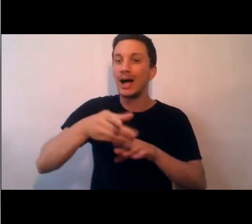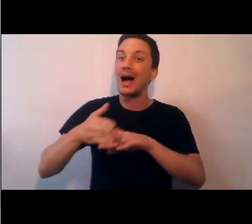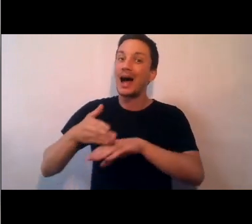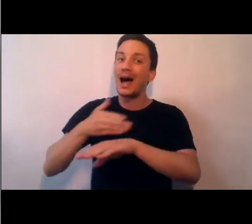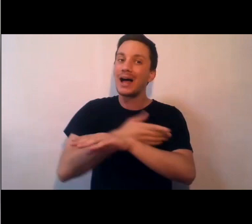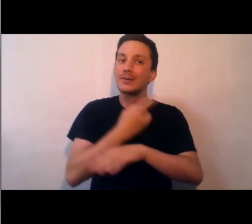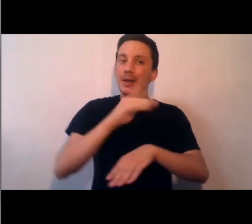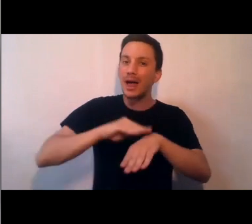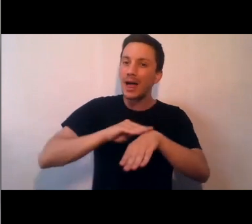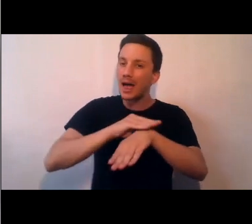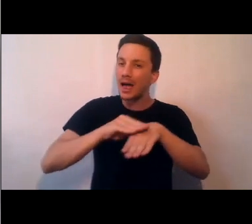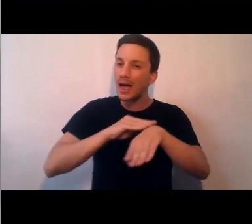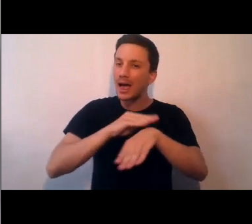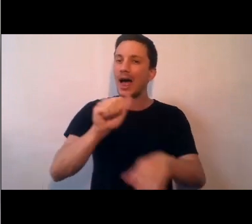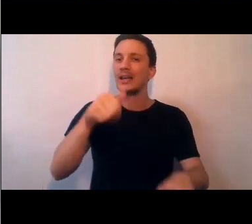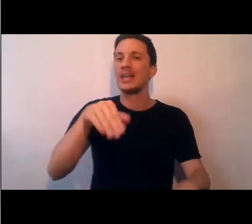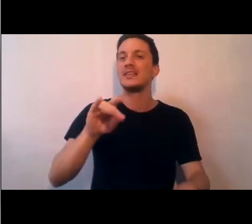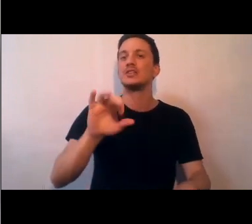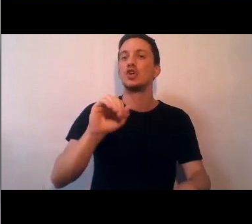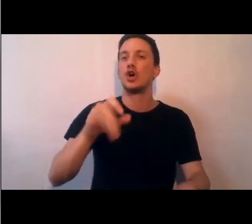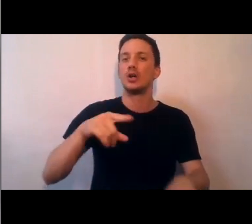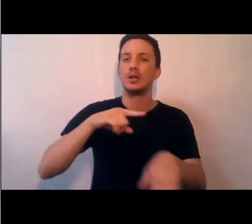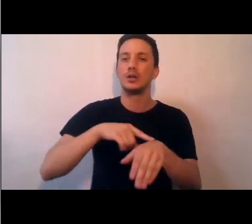tópico. Normalmente tenemos